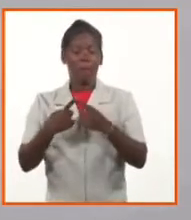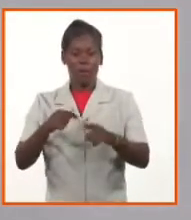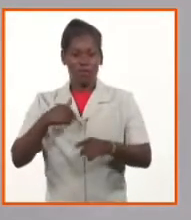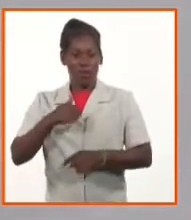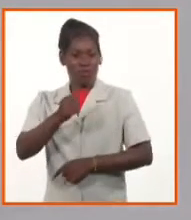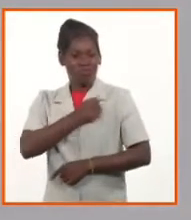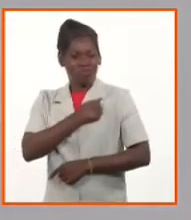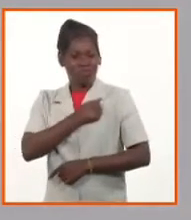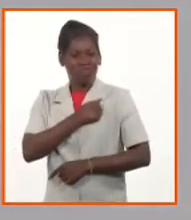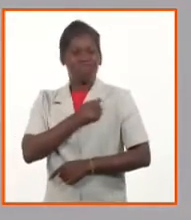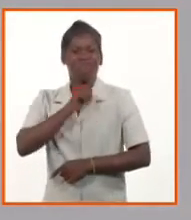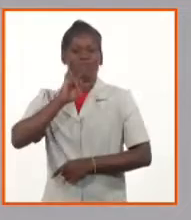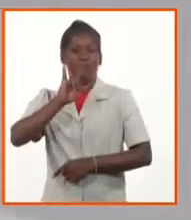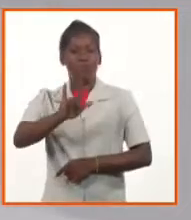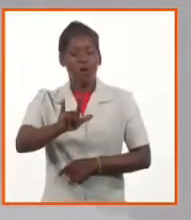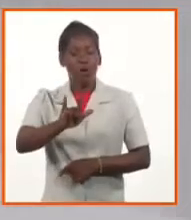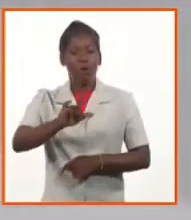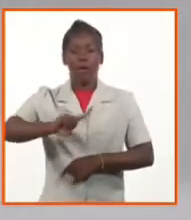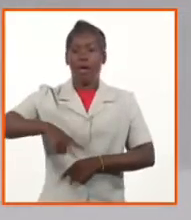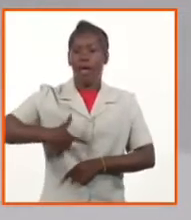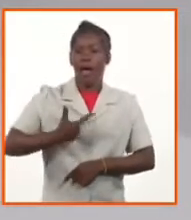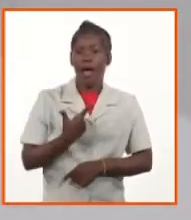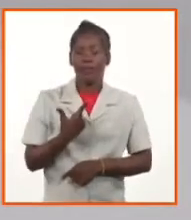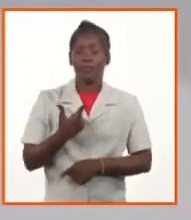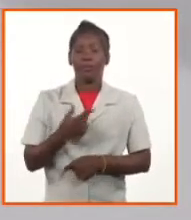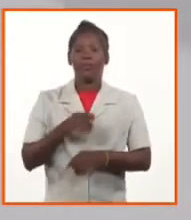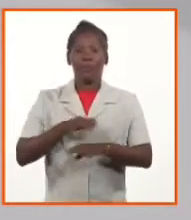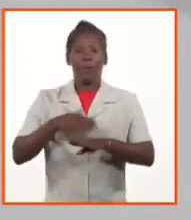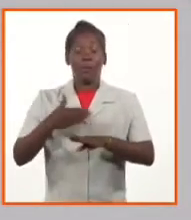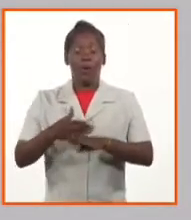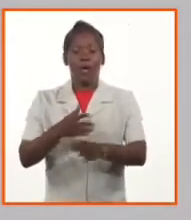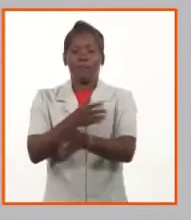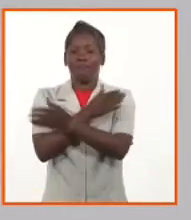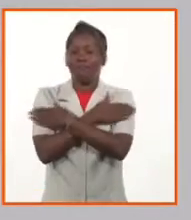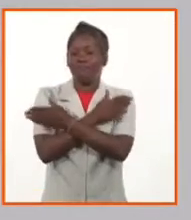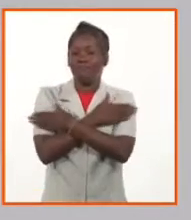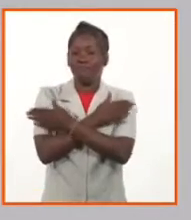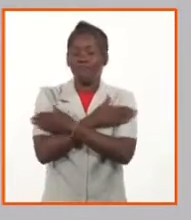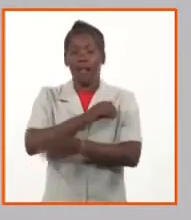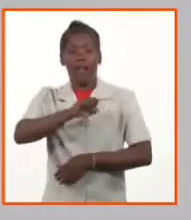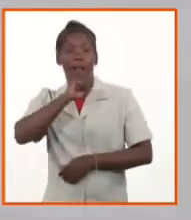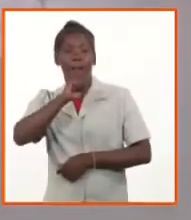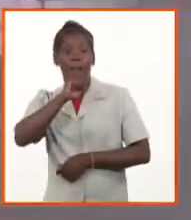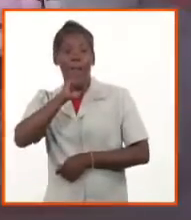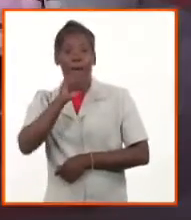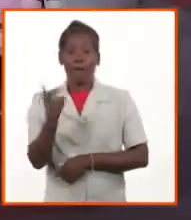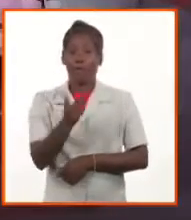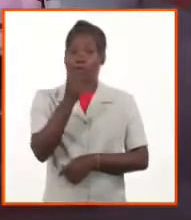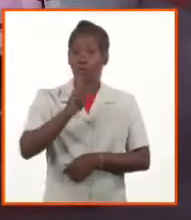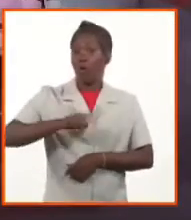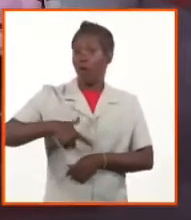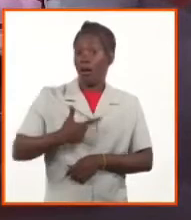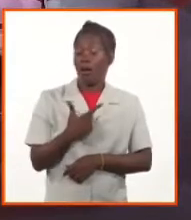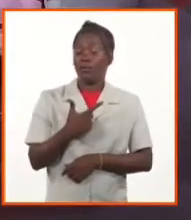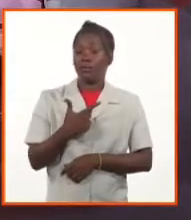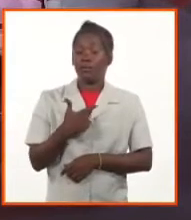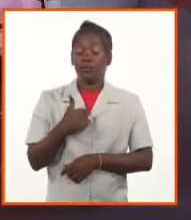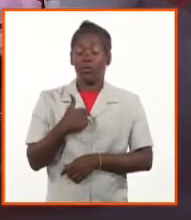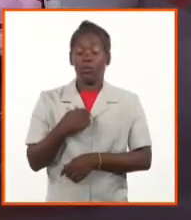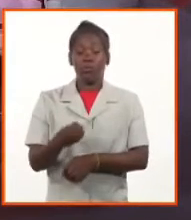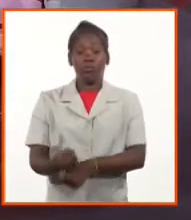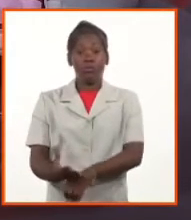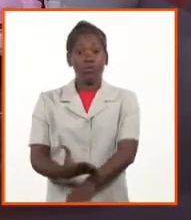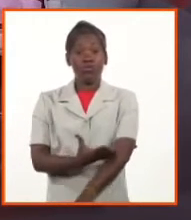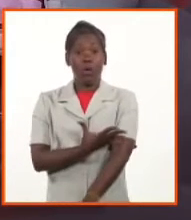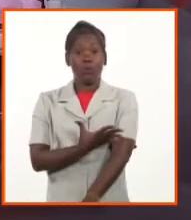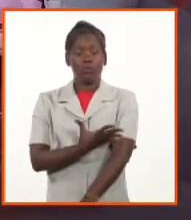Saiz. Ese encuentro maravilloso también con nuestro primer secretario y presidente de la República, con Miguel Díaz-Canel, que